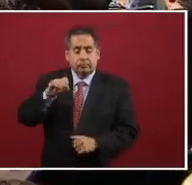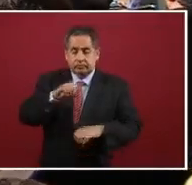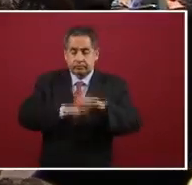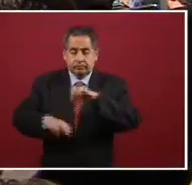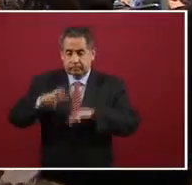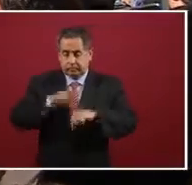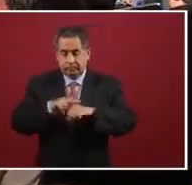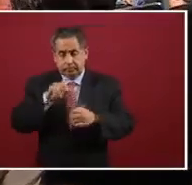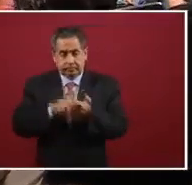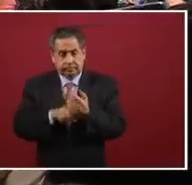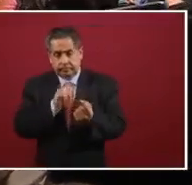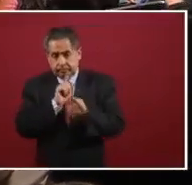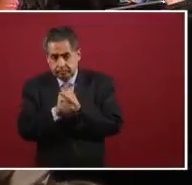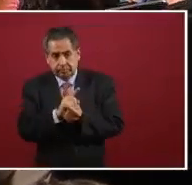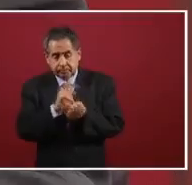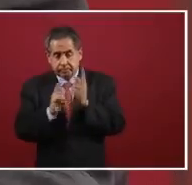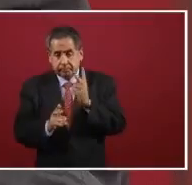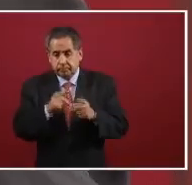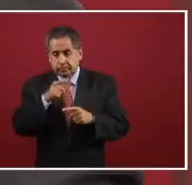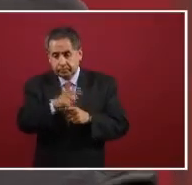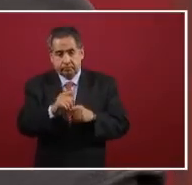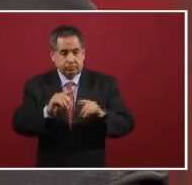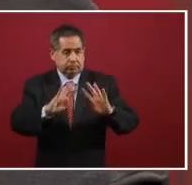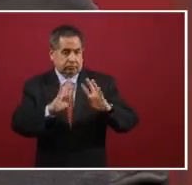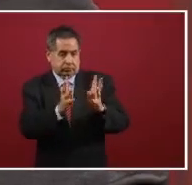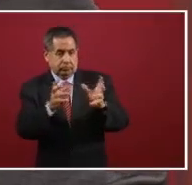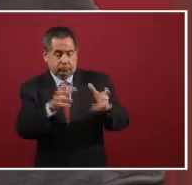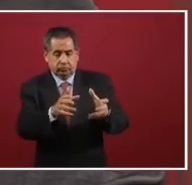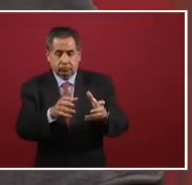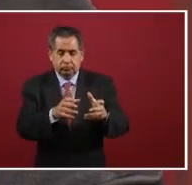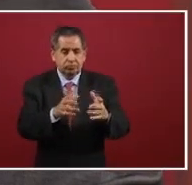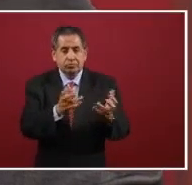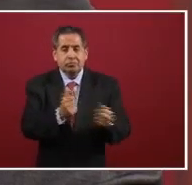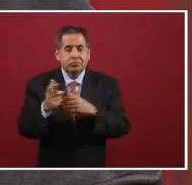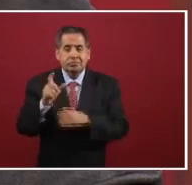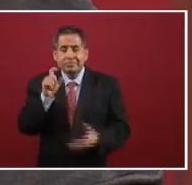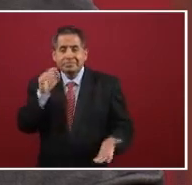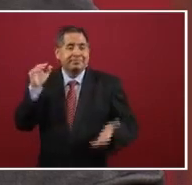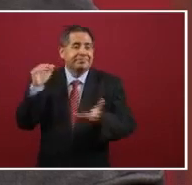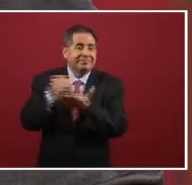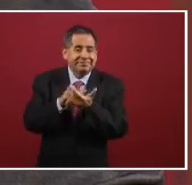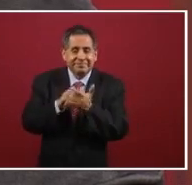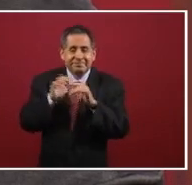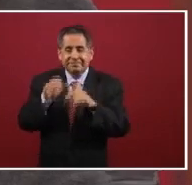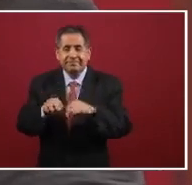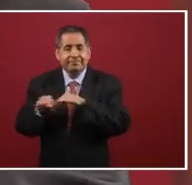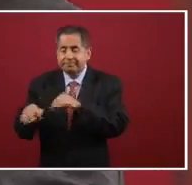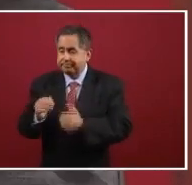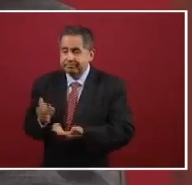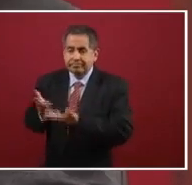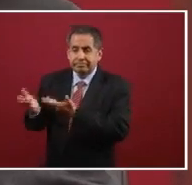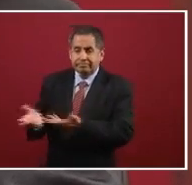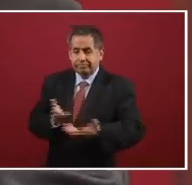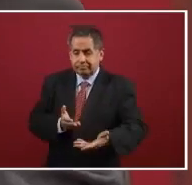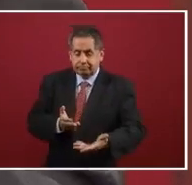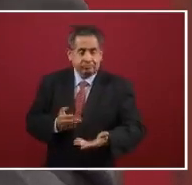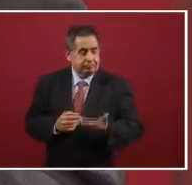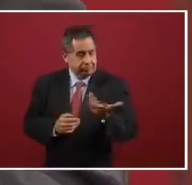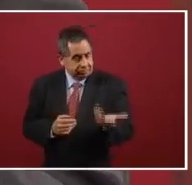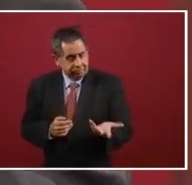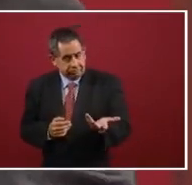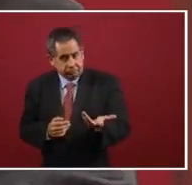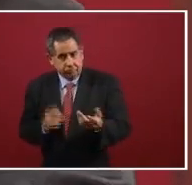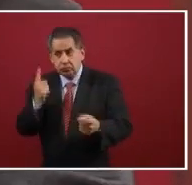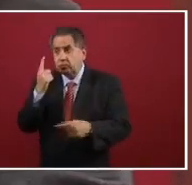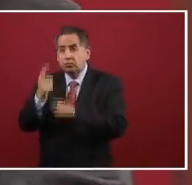Le dije el sábado a la comitiva que vino, se llevan 20 mil empleos hoy en un evento. En todo